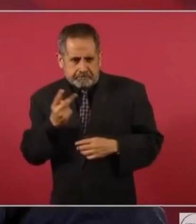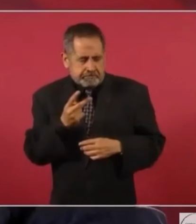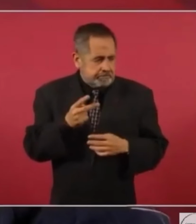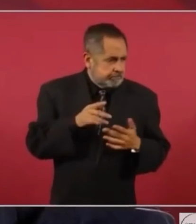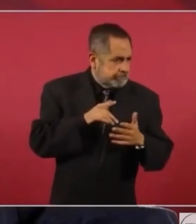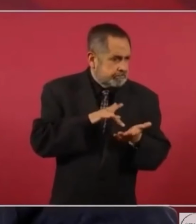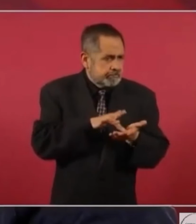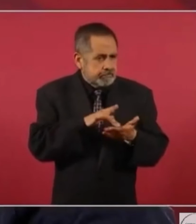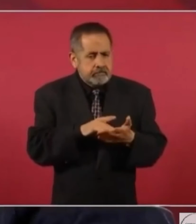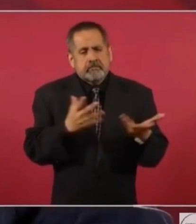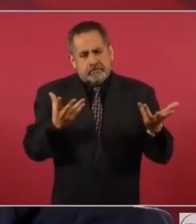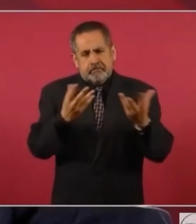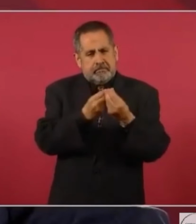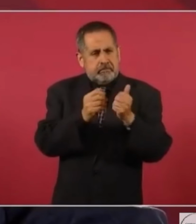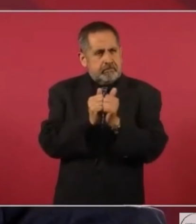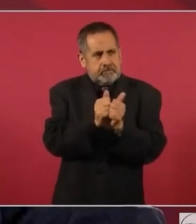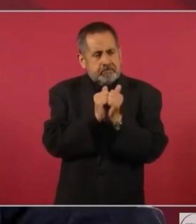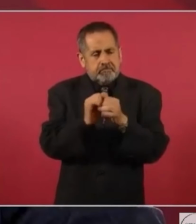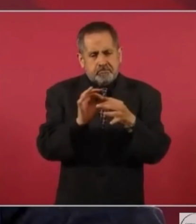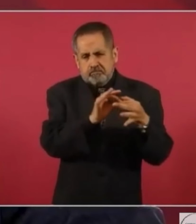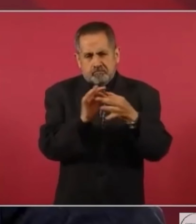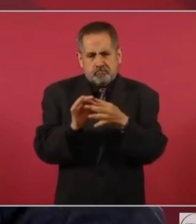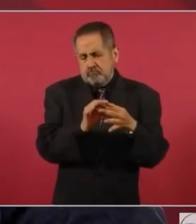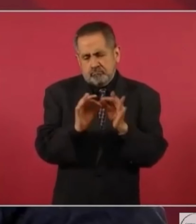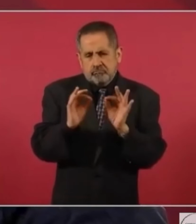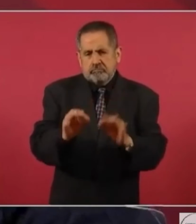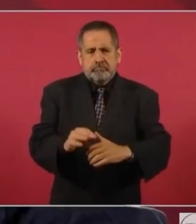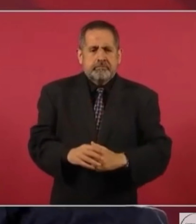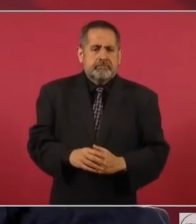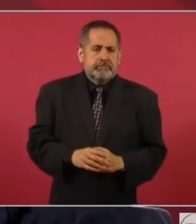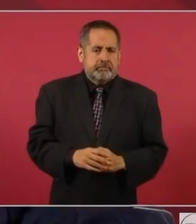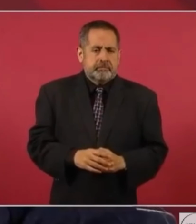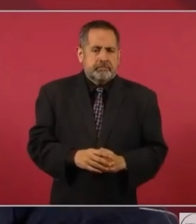cooperación. ¿Sí?